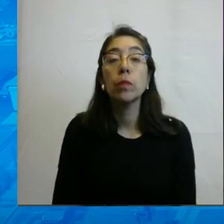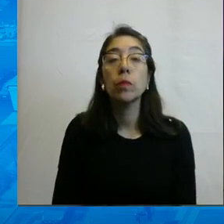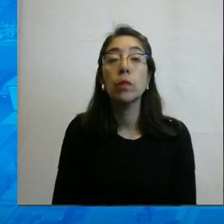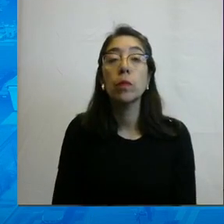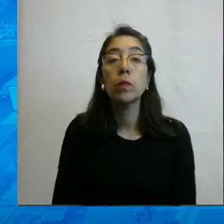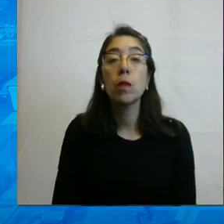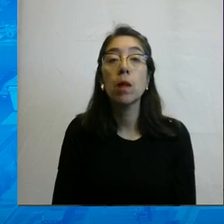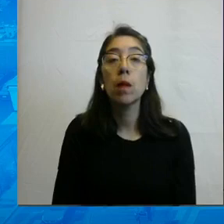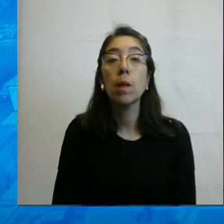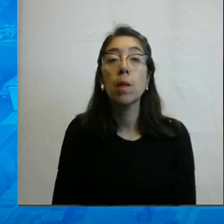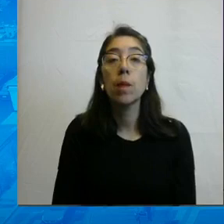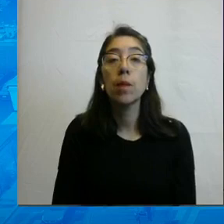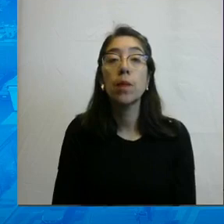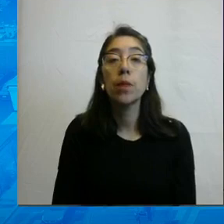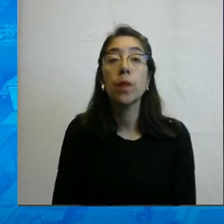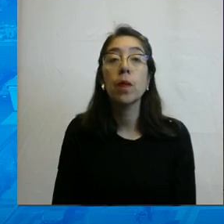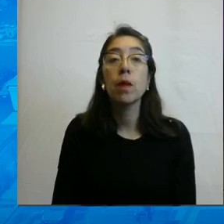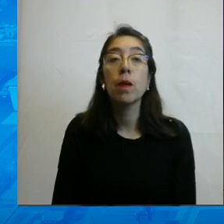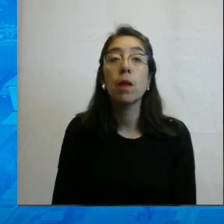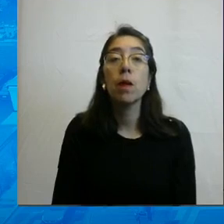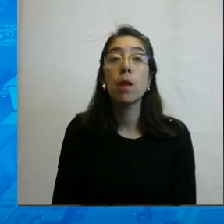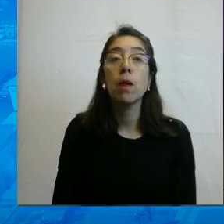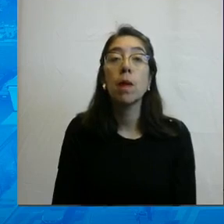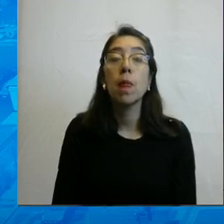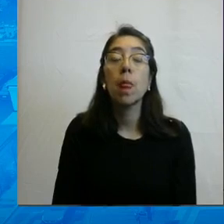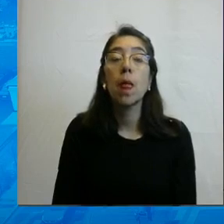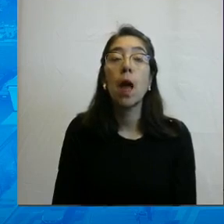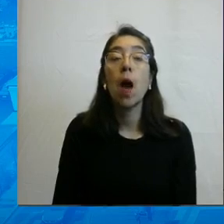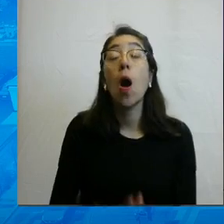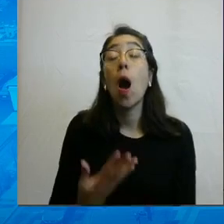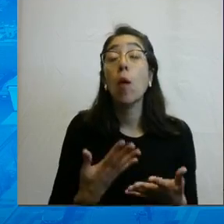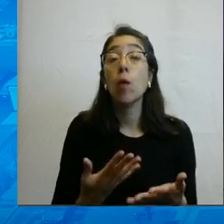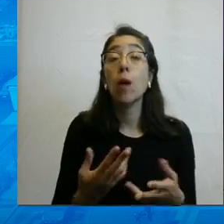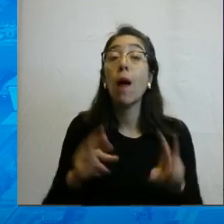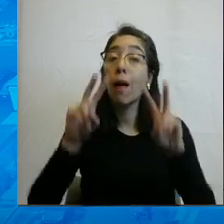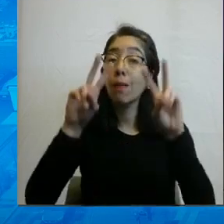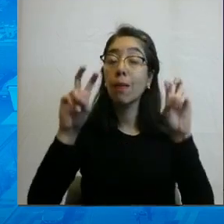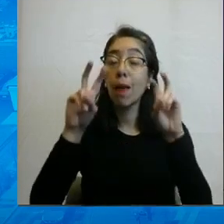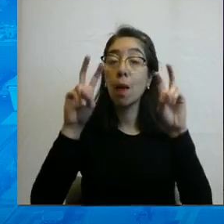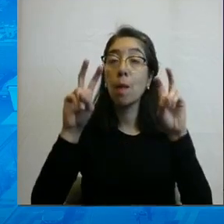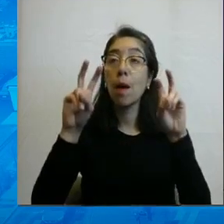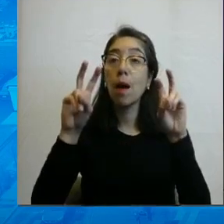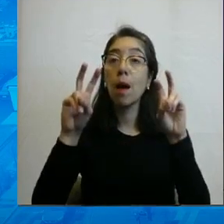pasamos al varios concejal, varios consejo municipal.